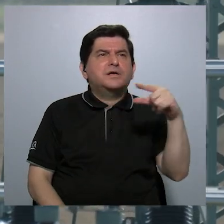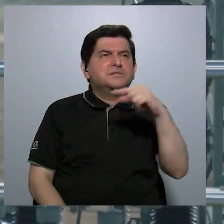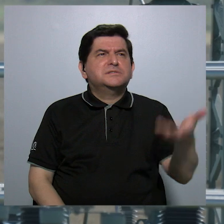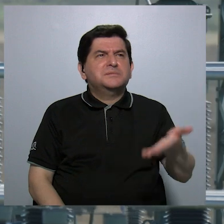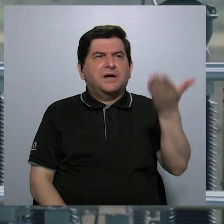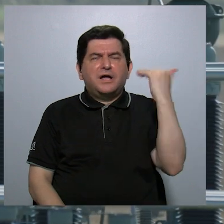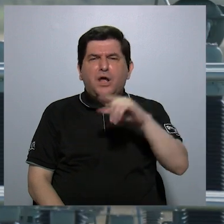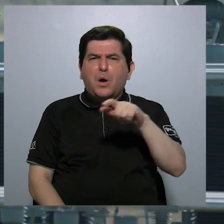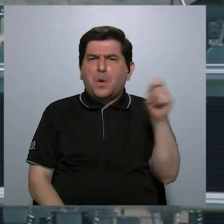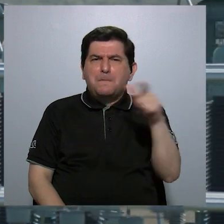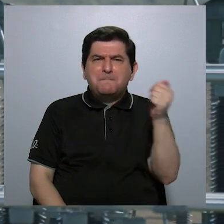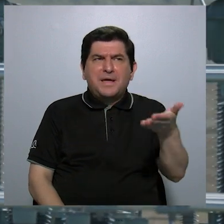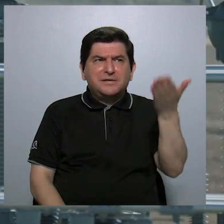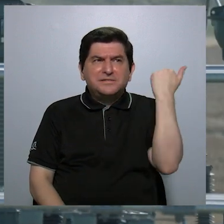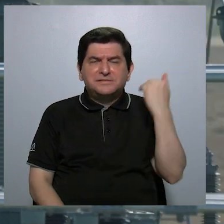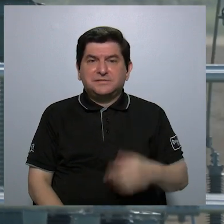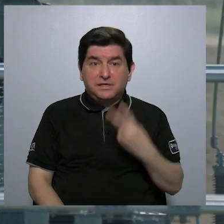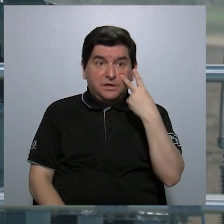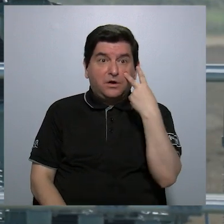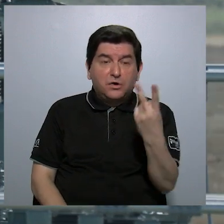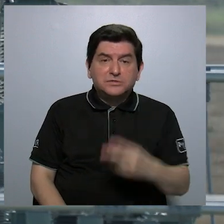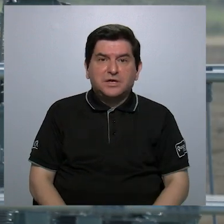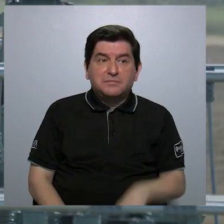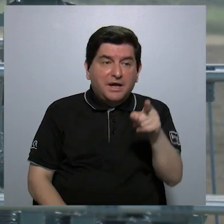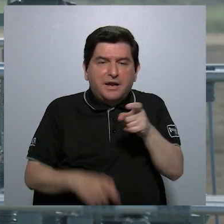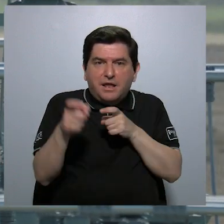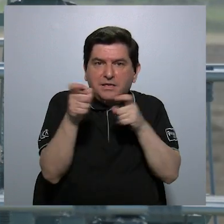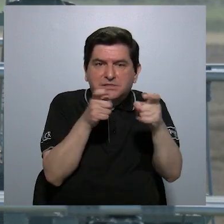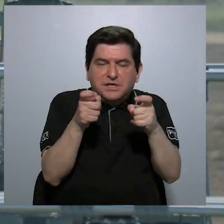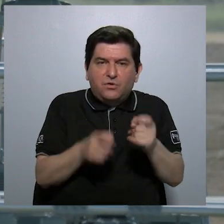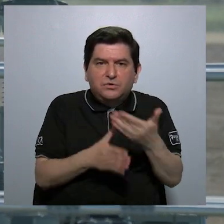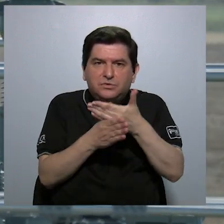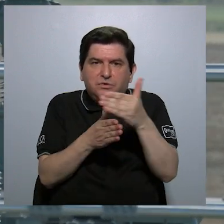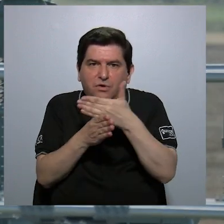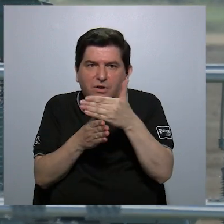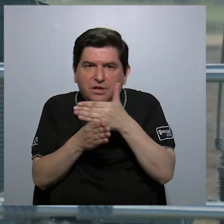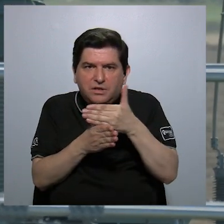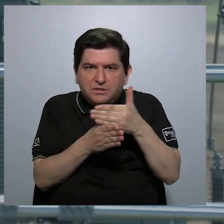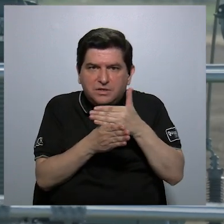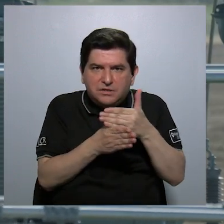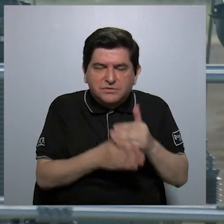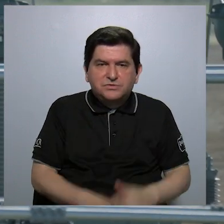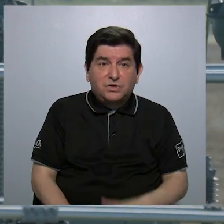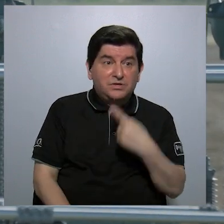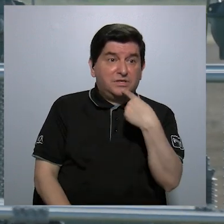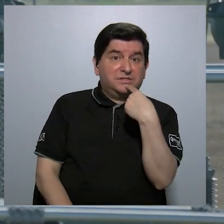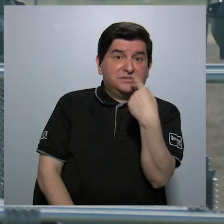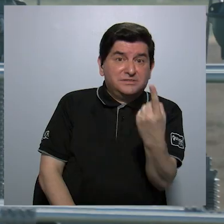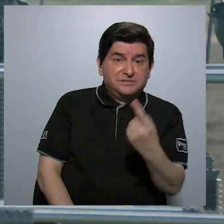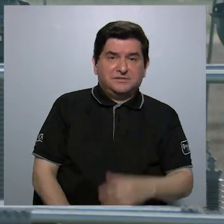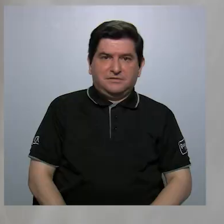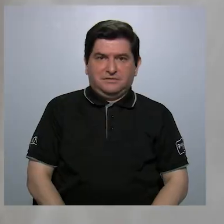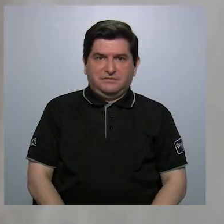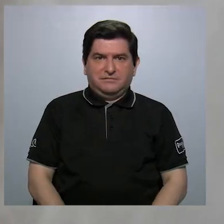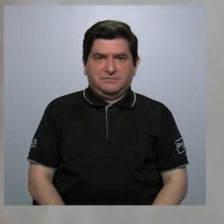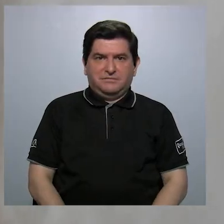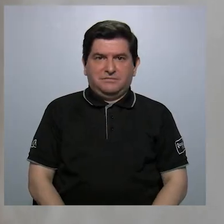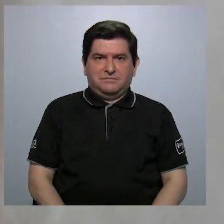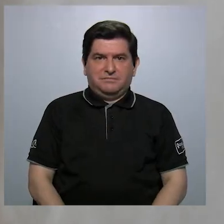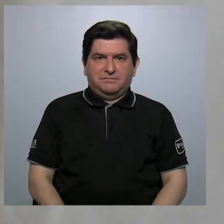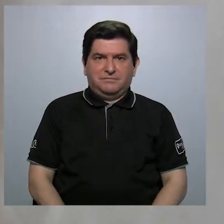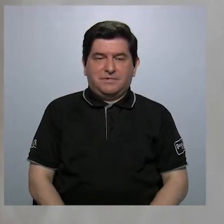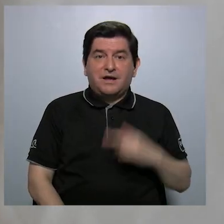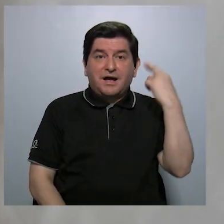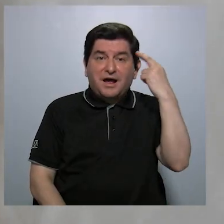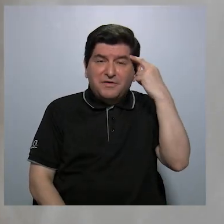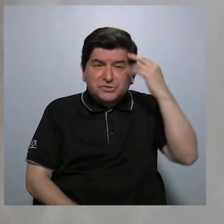semanas, unos meses este año, estuvimos viendo ese racionamiento que se dijo a partir de